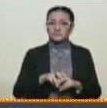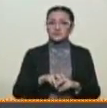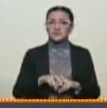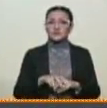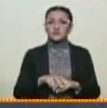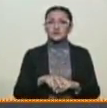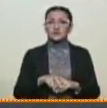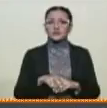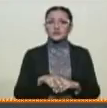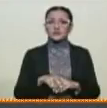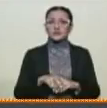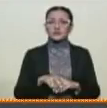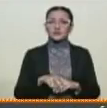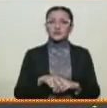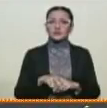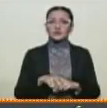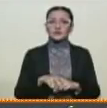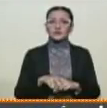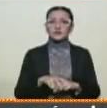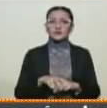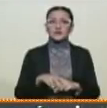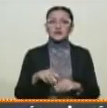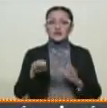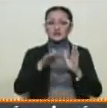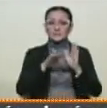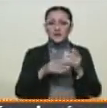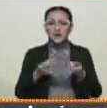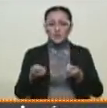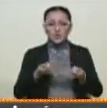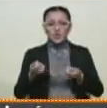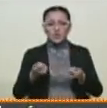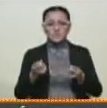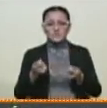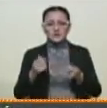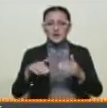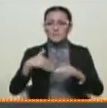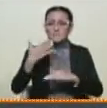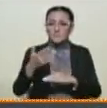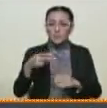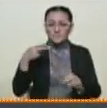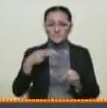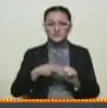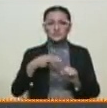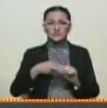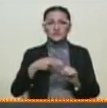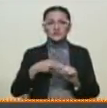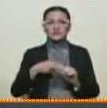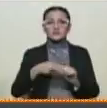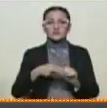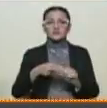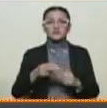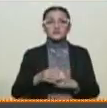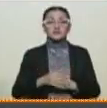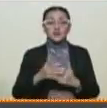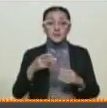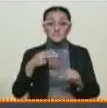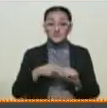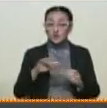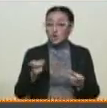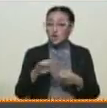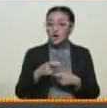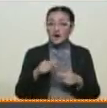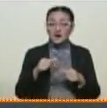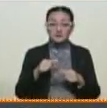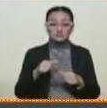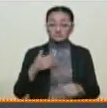yo he denominado la etapa de la economía post-petrolera. Aunque el petróleo y el gas seguirán siendo